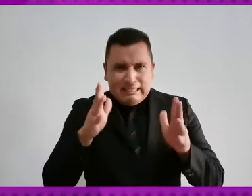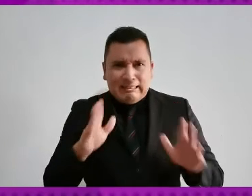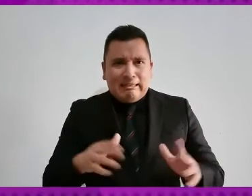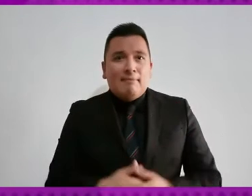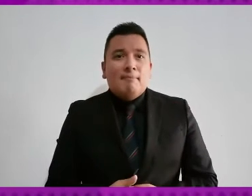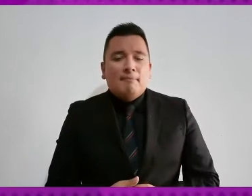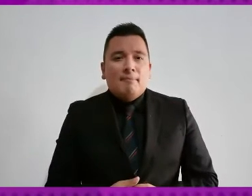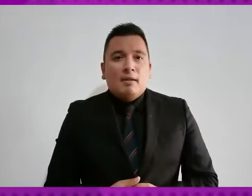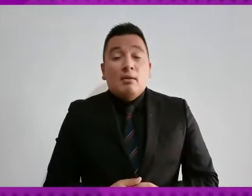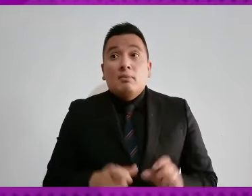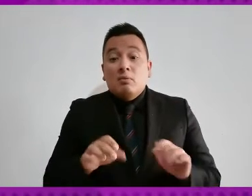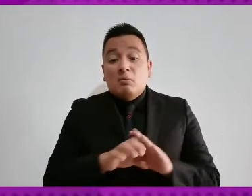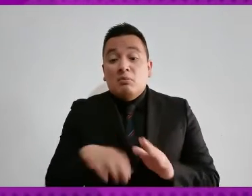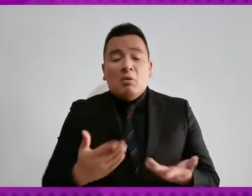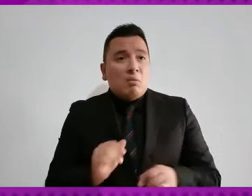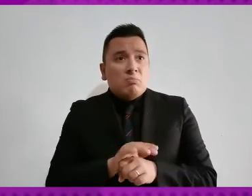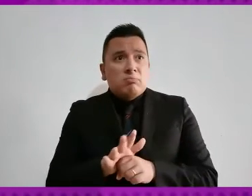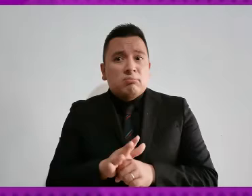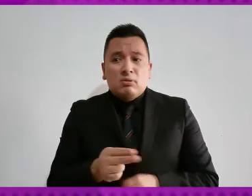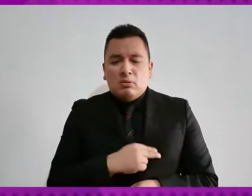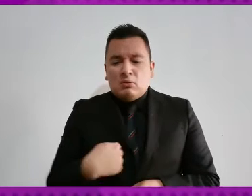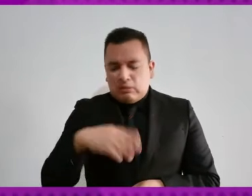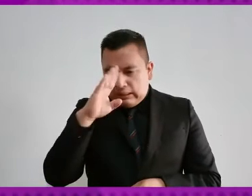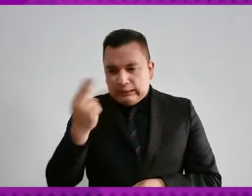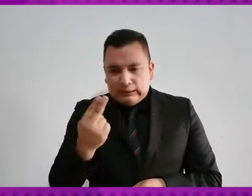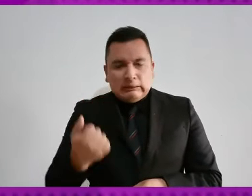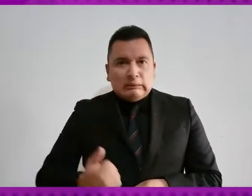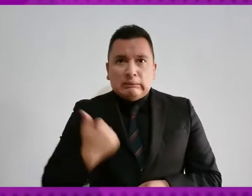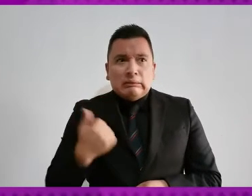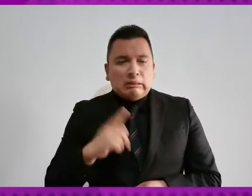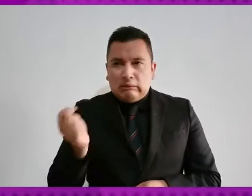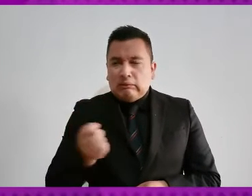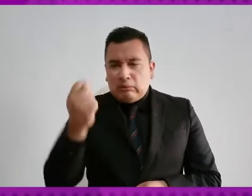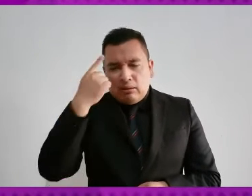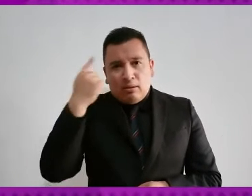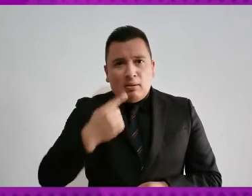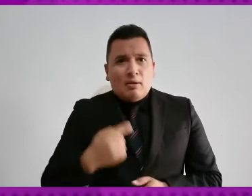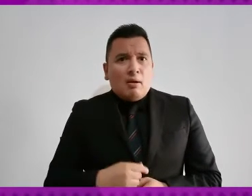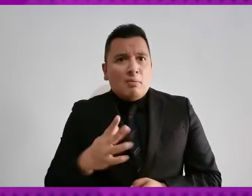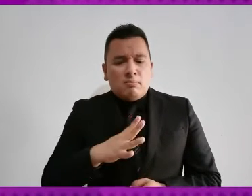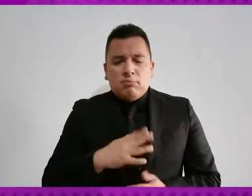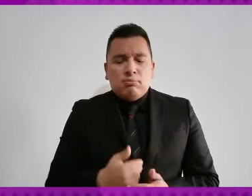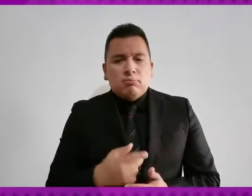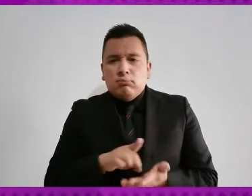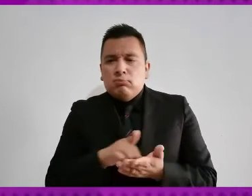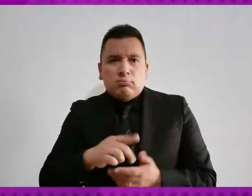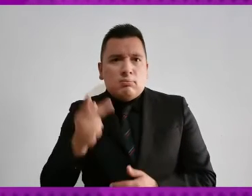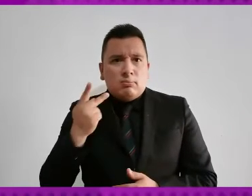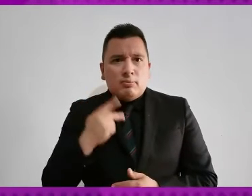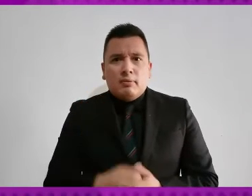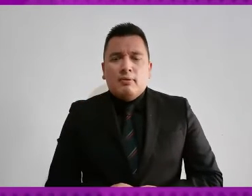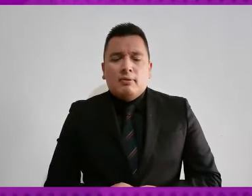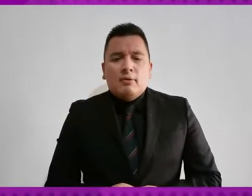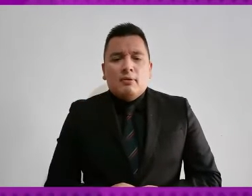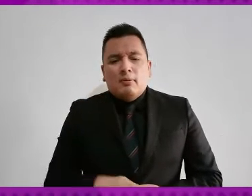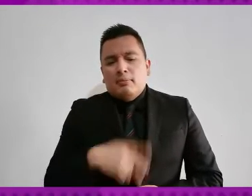lleva a pensar en utilizar mejor esta tecnología para que efectivamente el ejercicio de los derechos